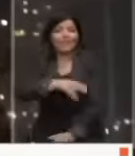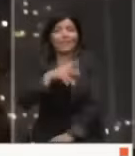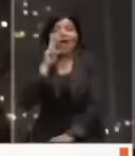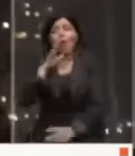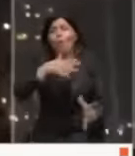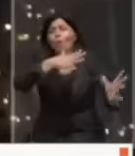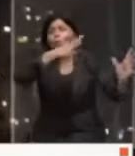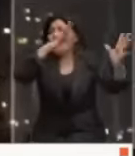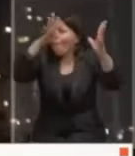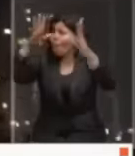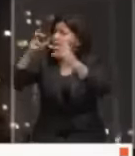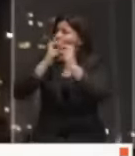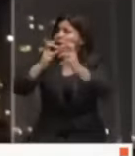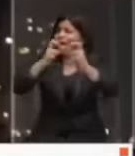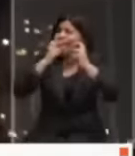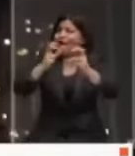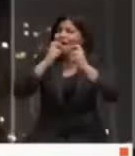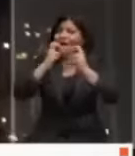cantidad de